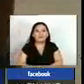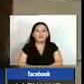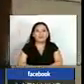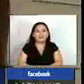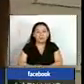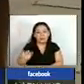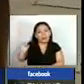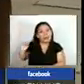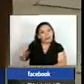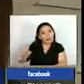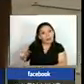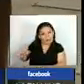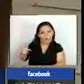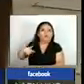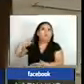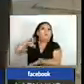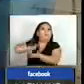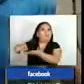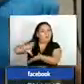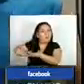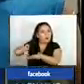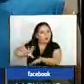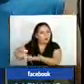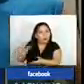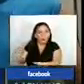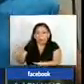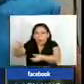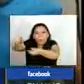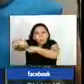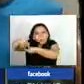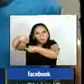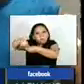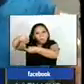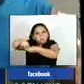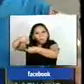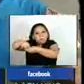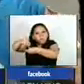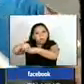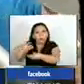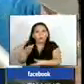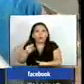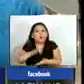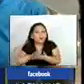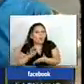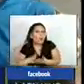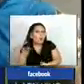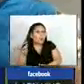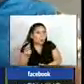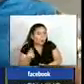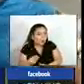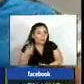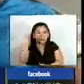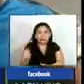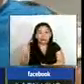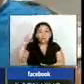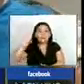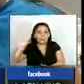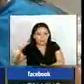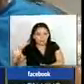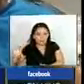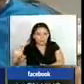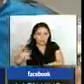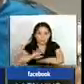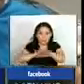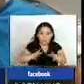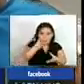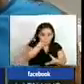Y este es comprado. Recargar nada más. Y la recarga dicen que dura cuatro días. Dentro de